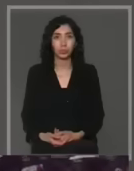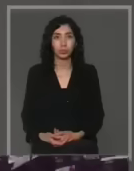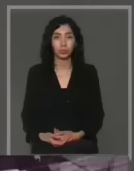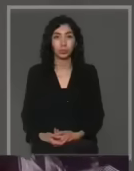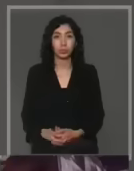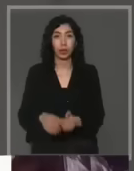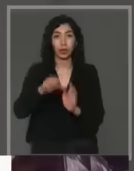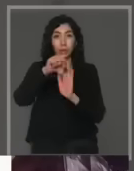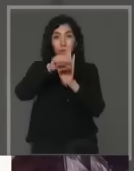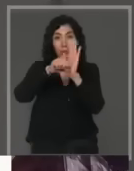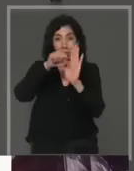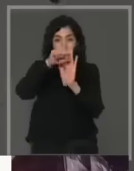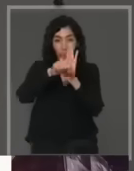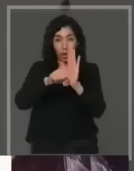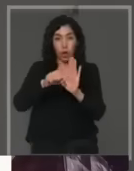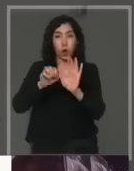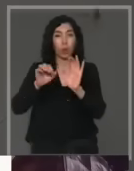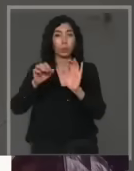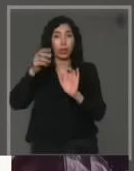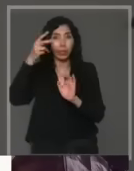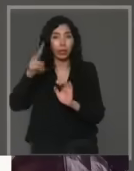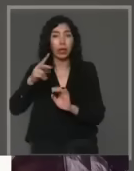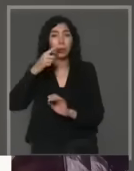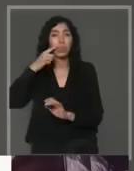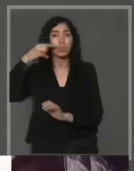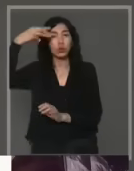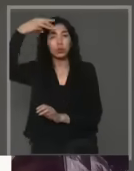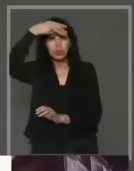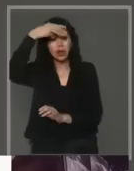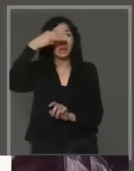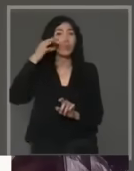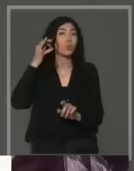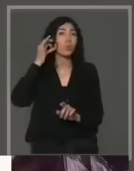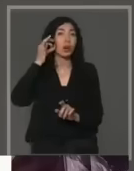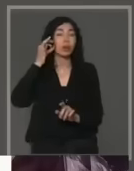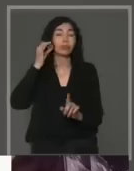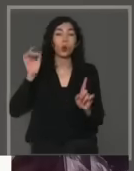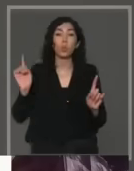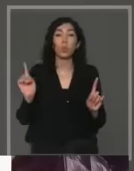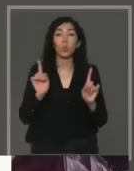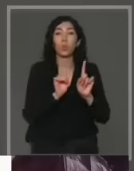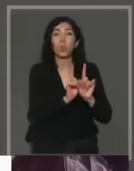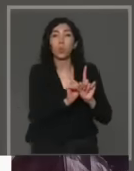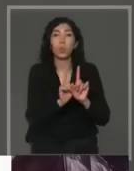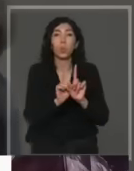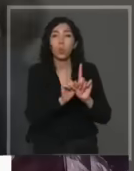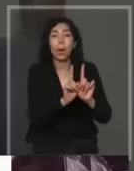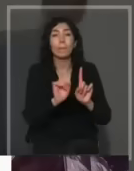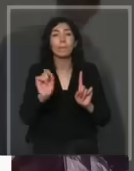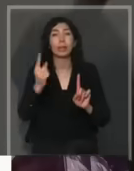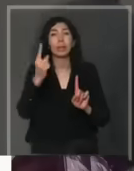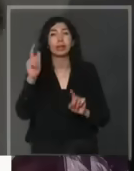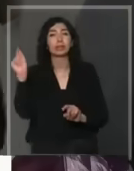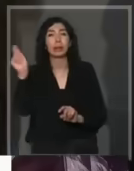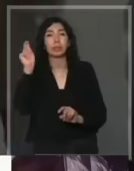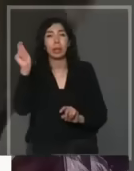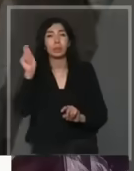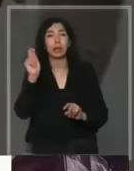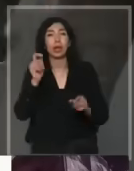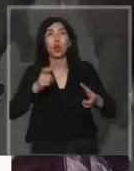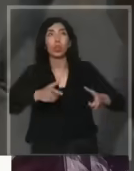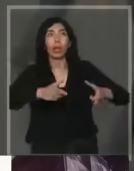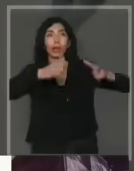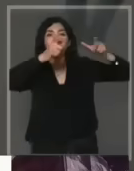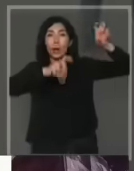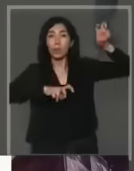Son imágenes exclusivas de Manuel Monsalve con la denuncia ante el 1 de septiembre en los alrededores del Costanera Center. Estos son